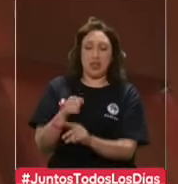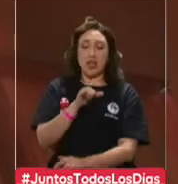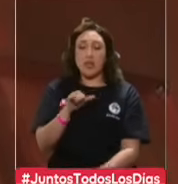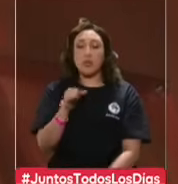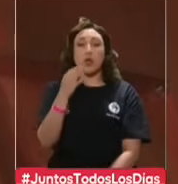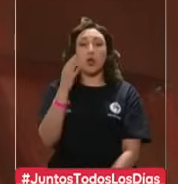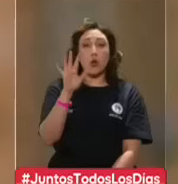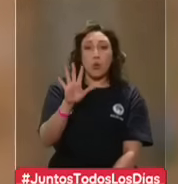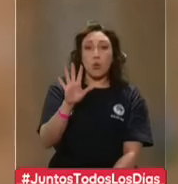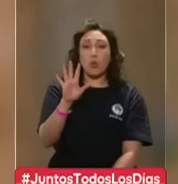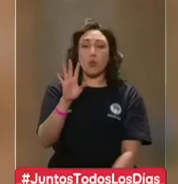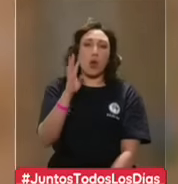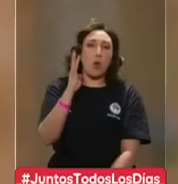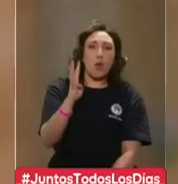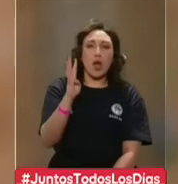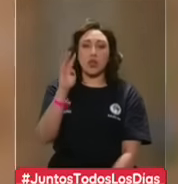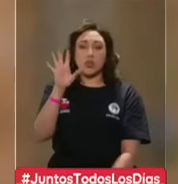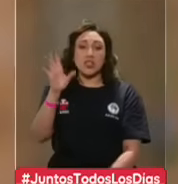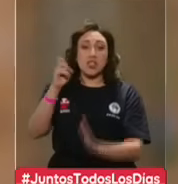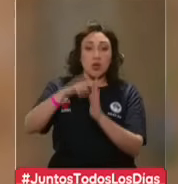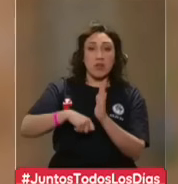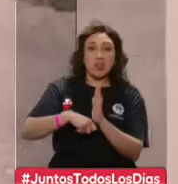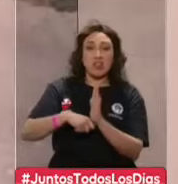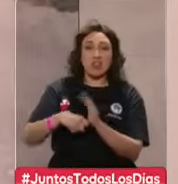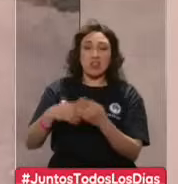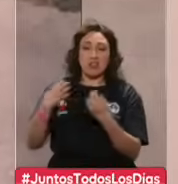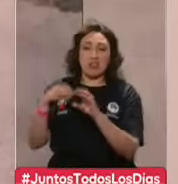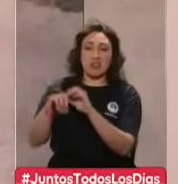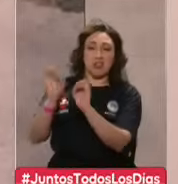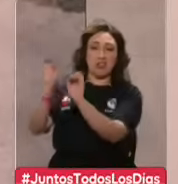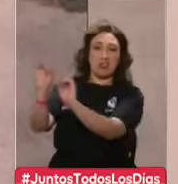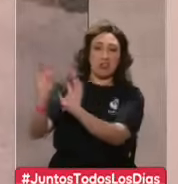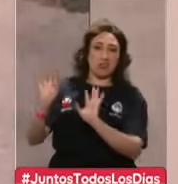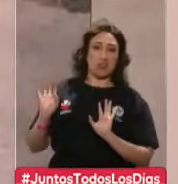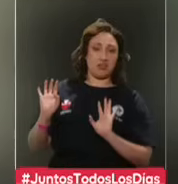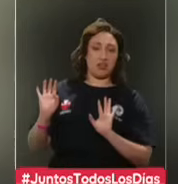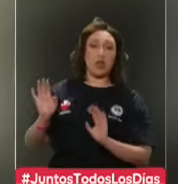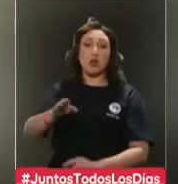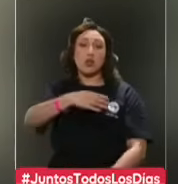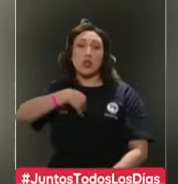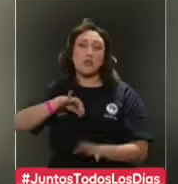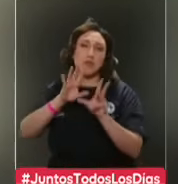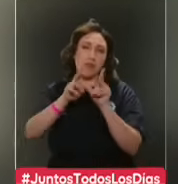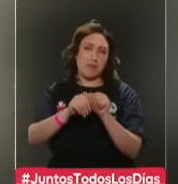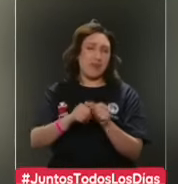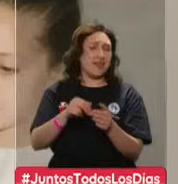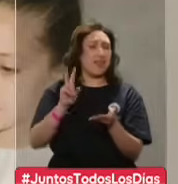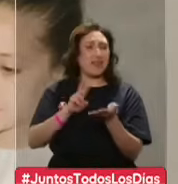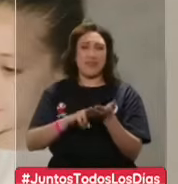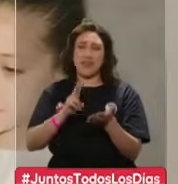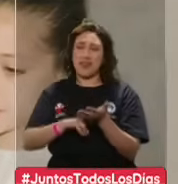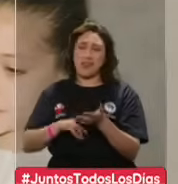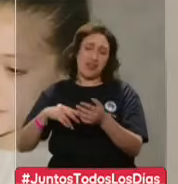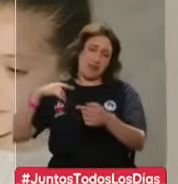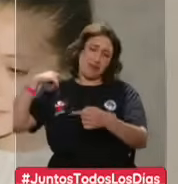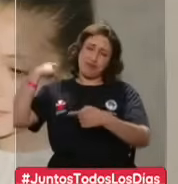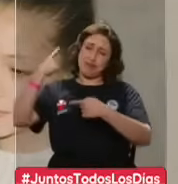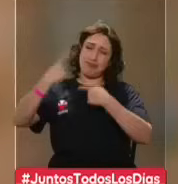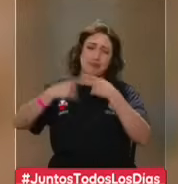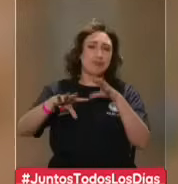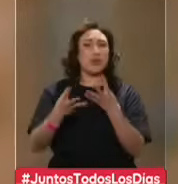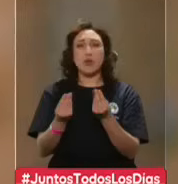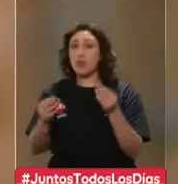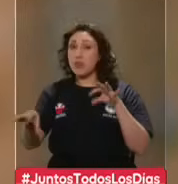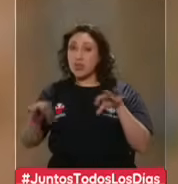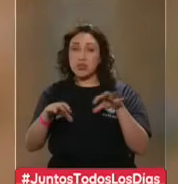4 o 5 meses, la manilla de la puerta de mi pieza colgá. Somos una familia que le ha pasado de todo, pero